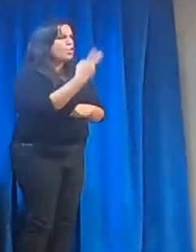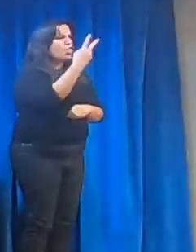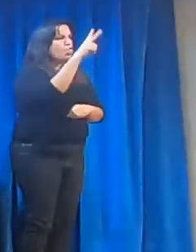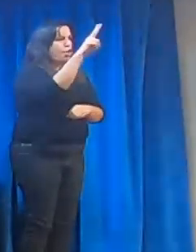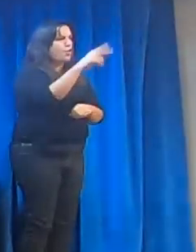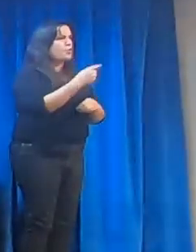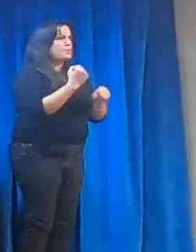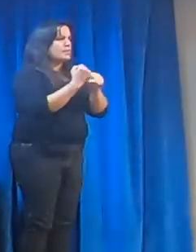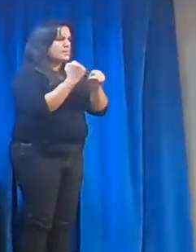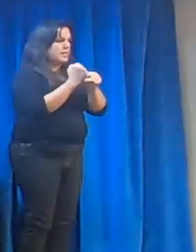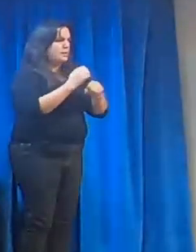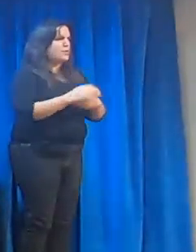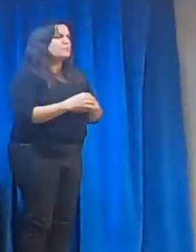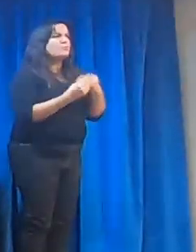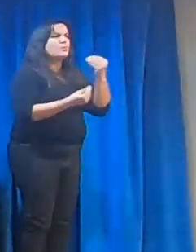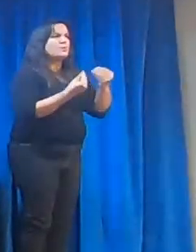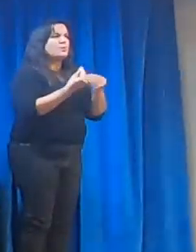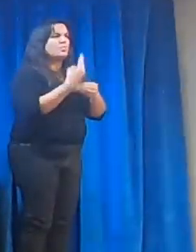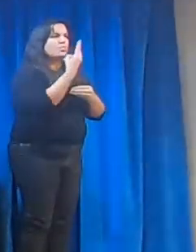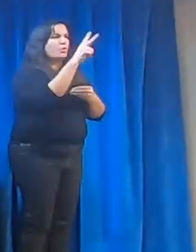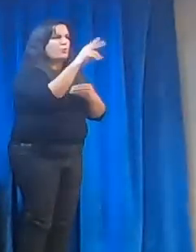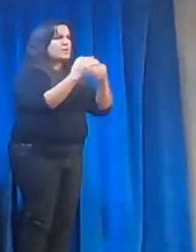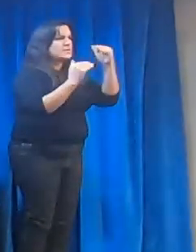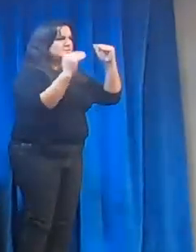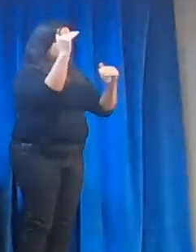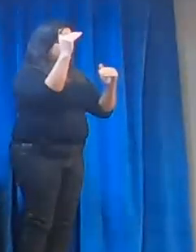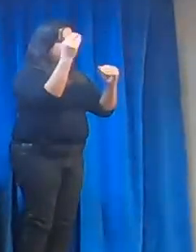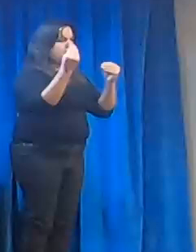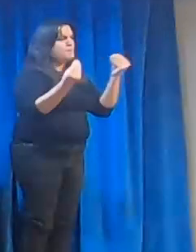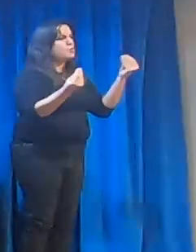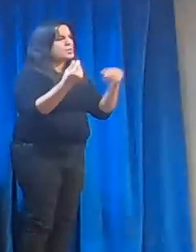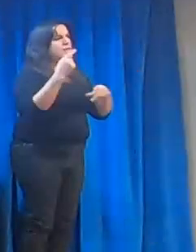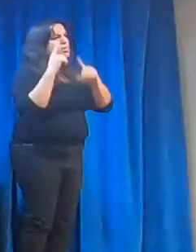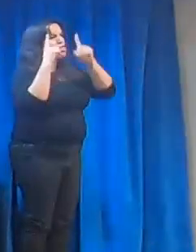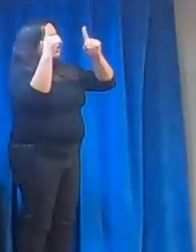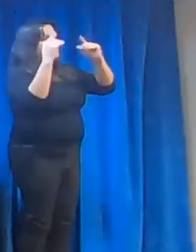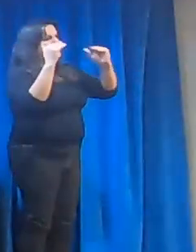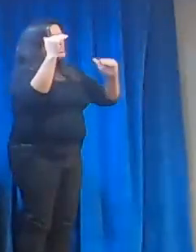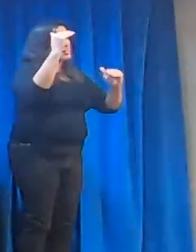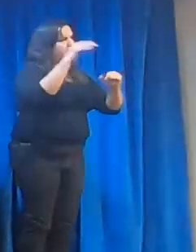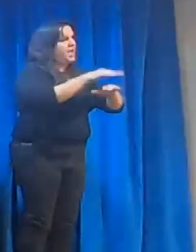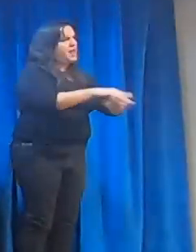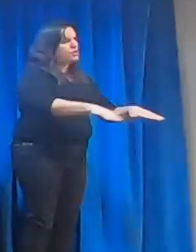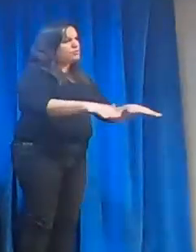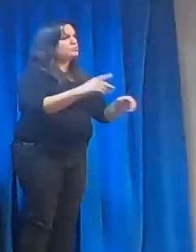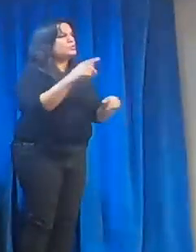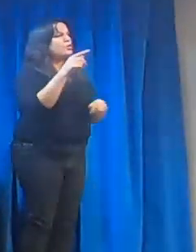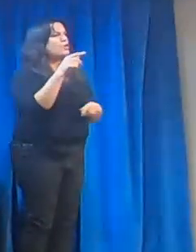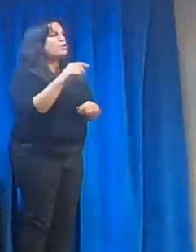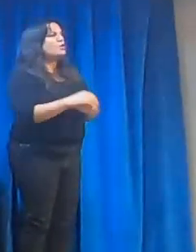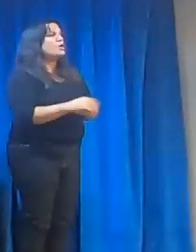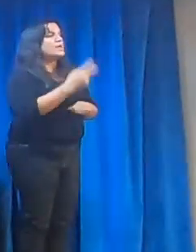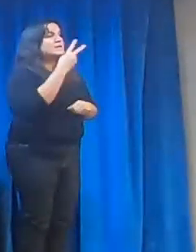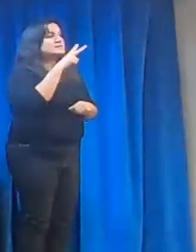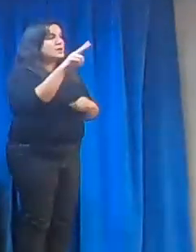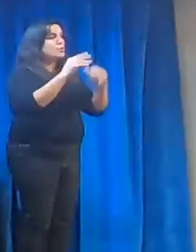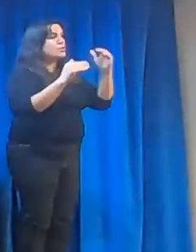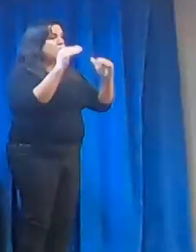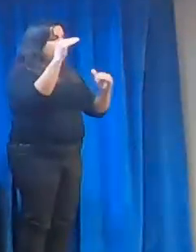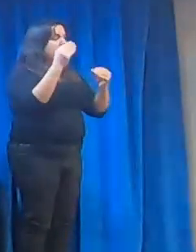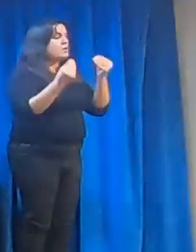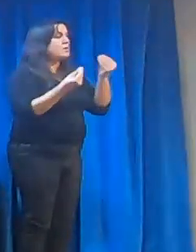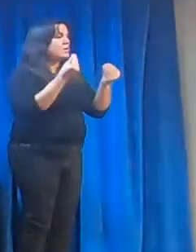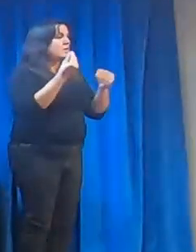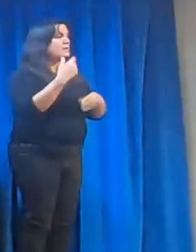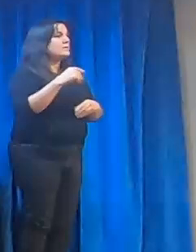asimetría. La primera asimetría es el docente y el alumno o la alumna. Y la segunda es la asimetría que hay